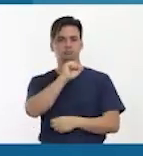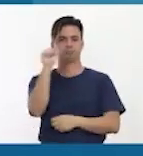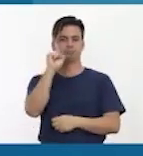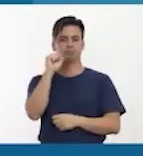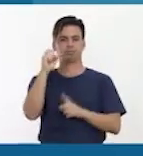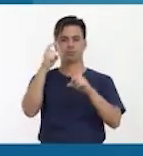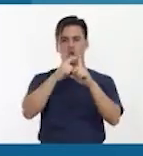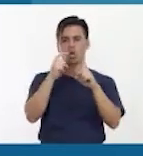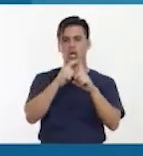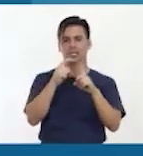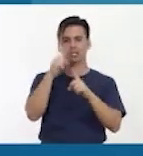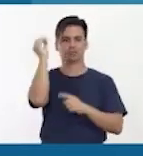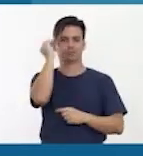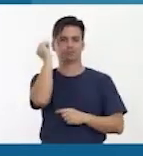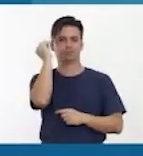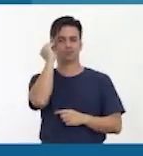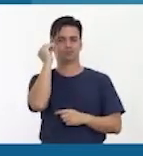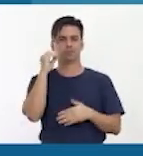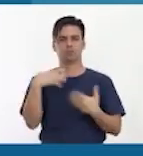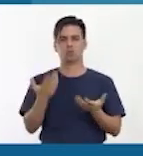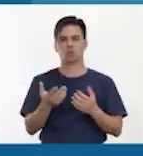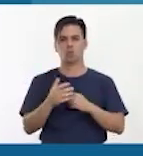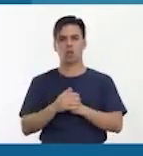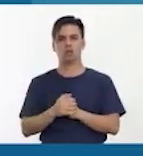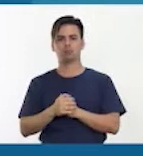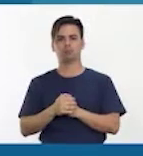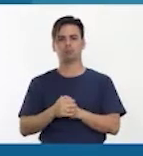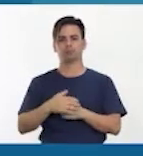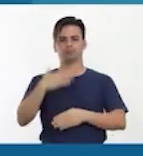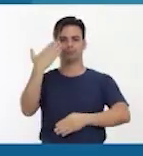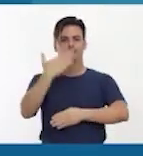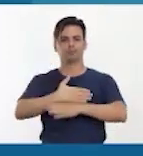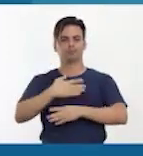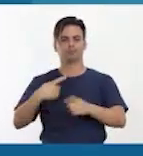golpe de Estado de 1952 y su significación.